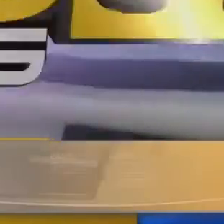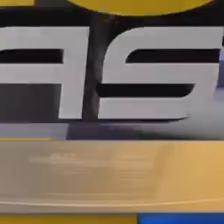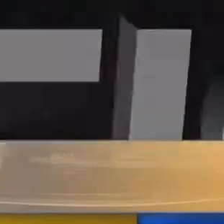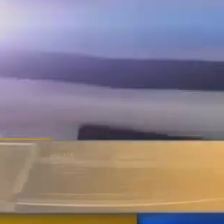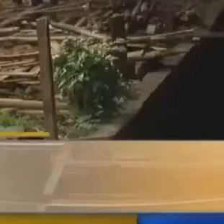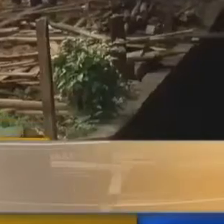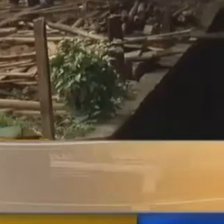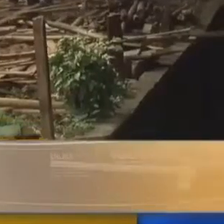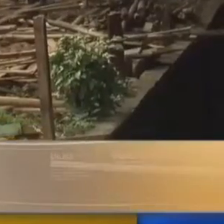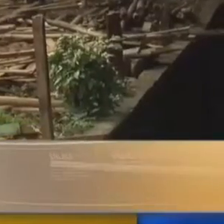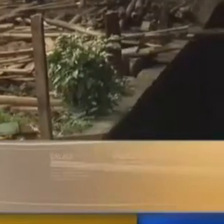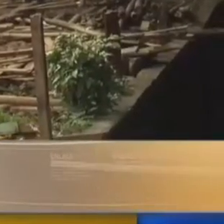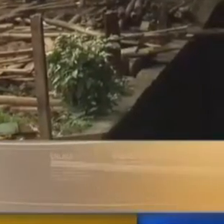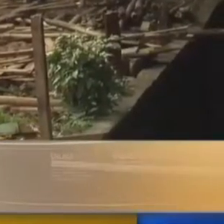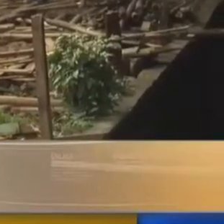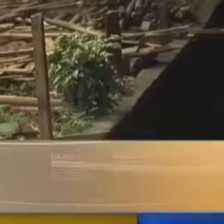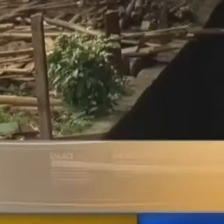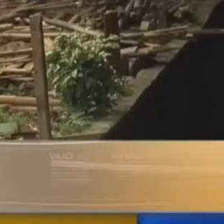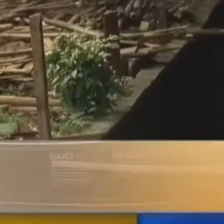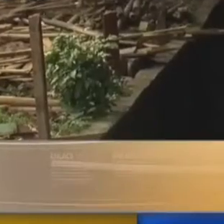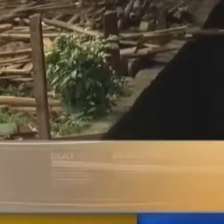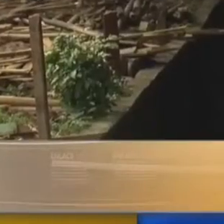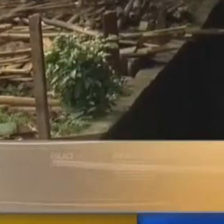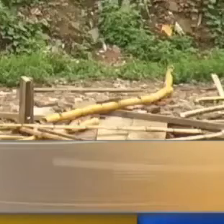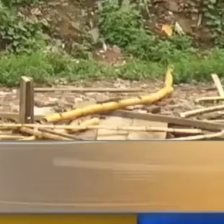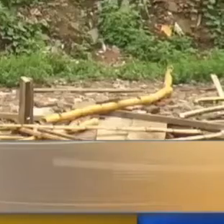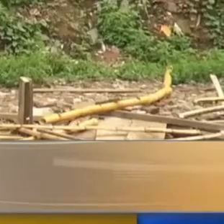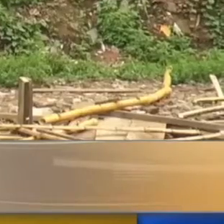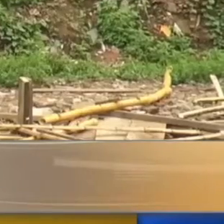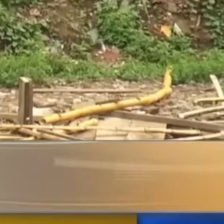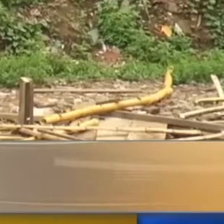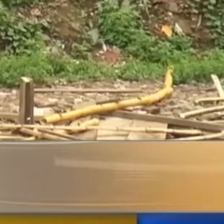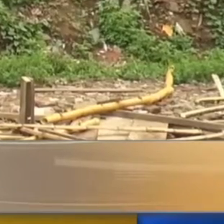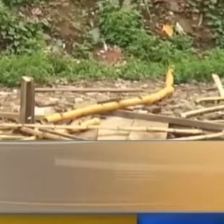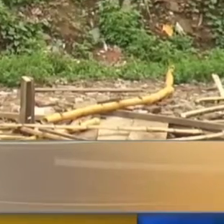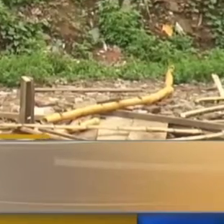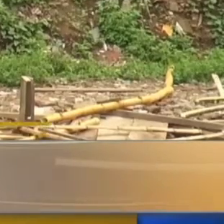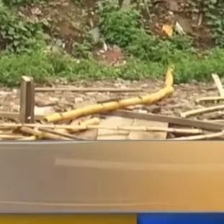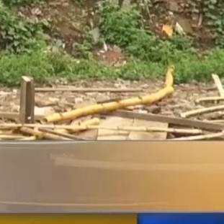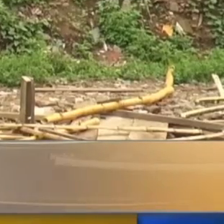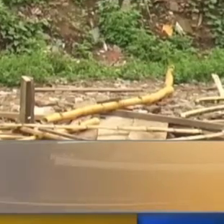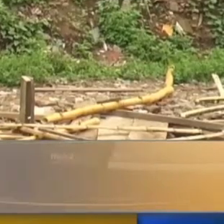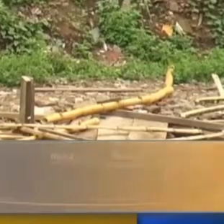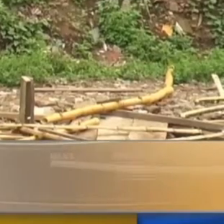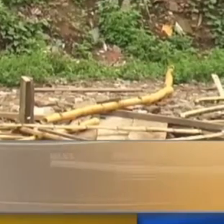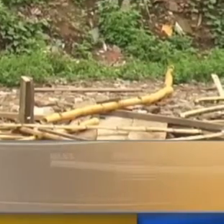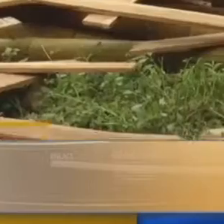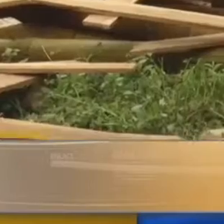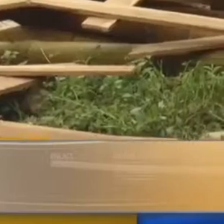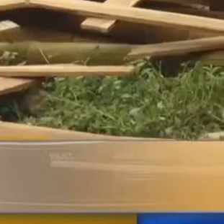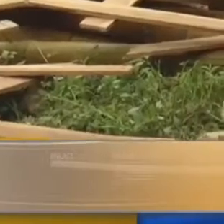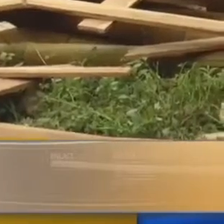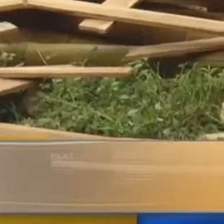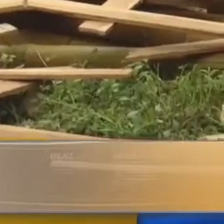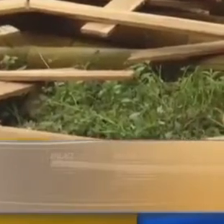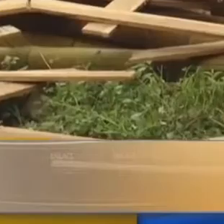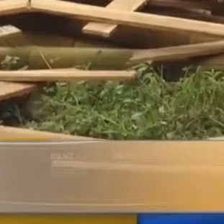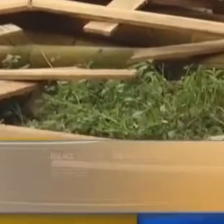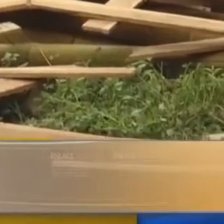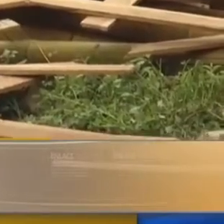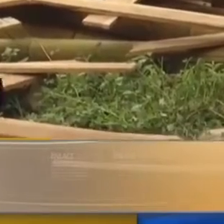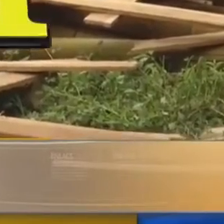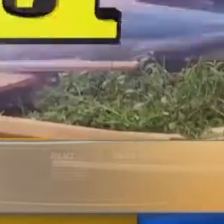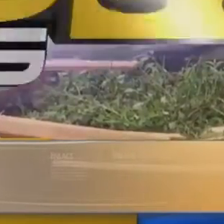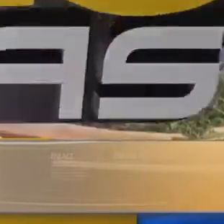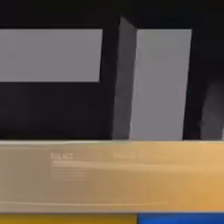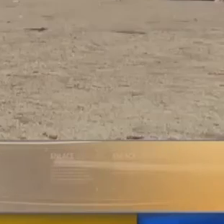llevaron joyas. Fueron desalojados predios que invasores levantaron a orillas del caño Las Lavanderas en el barrio Primero de Mayo. Por segunda vez son destituidos